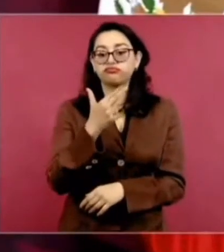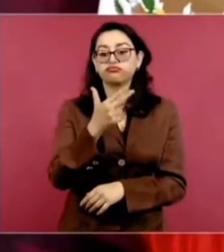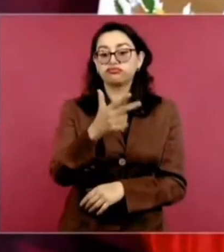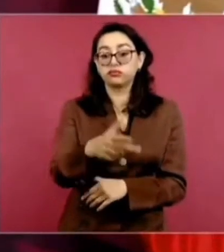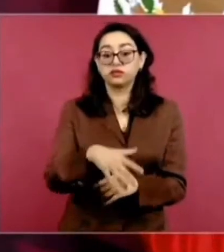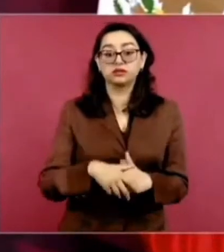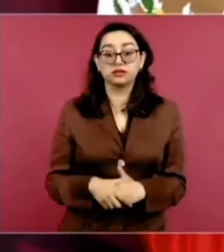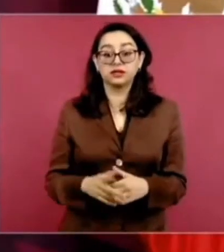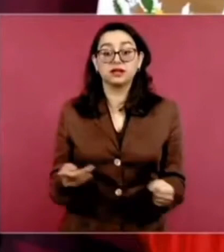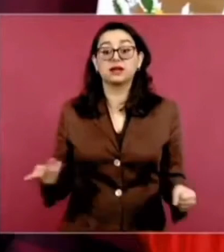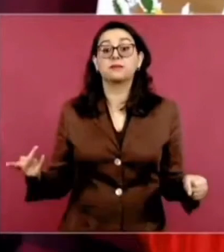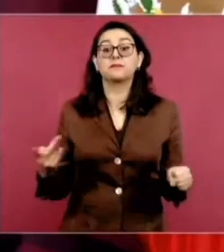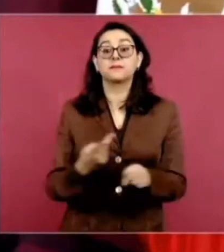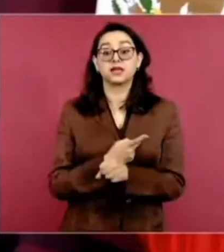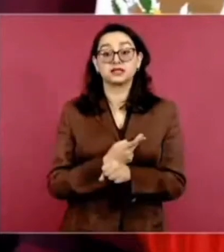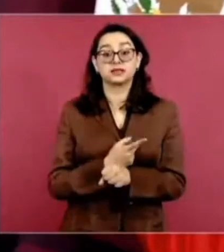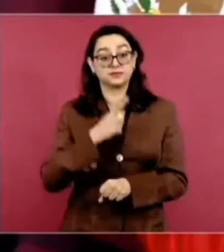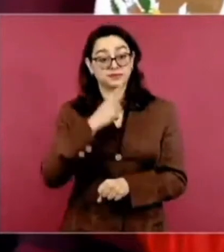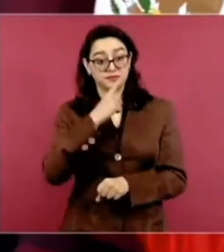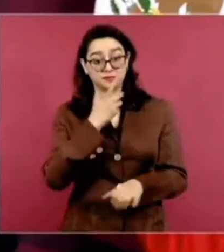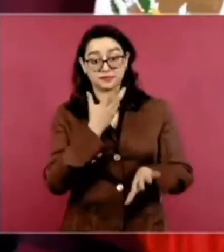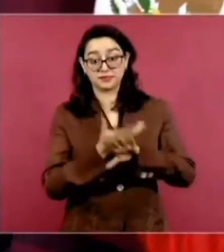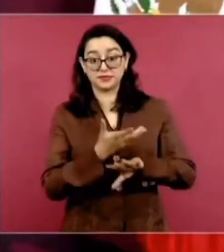desde hace años, ¿no?,